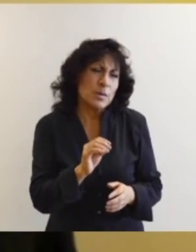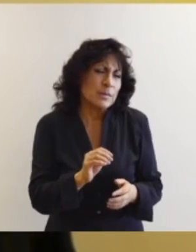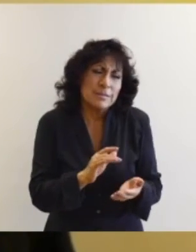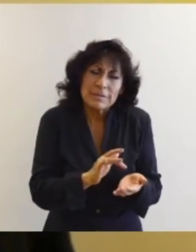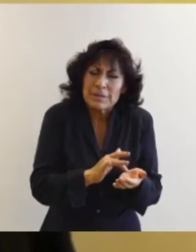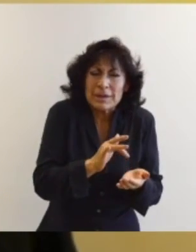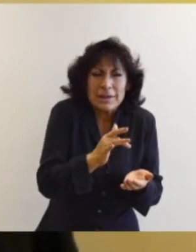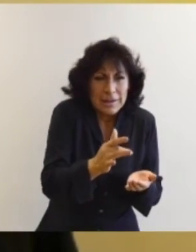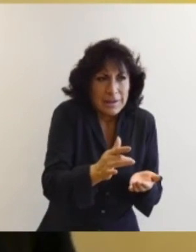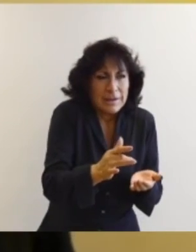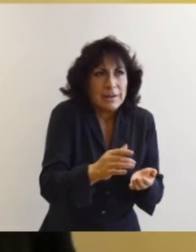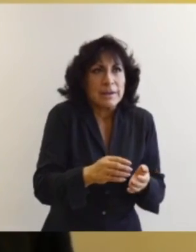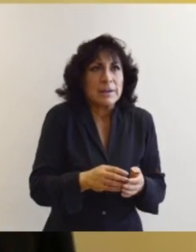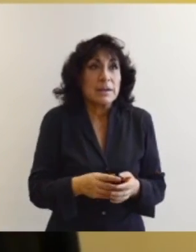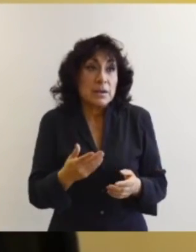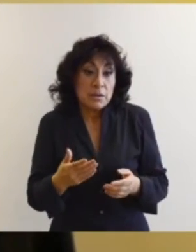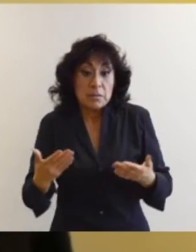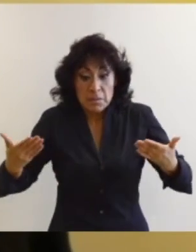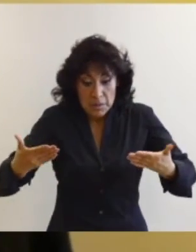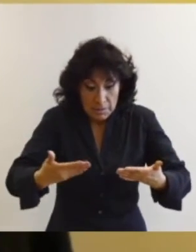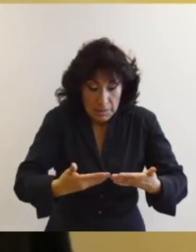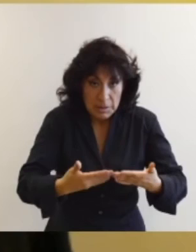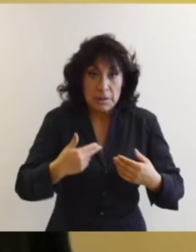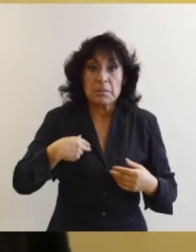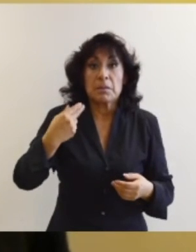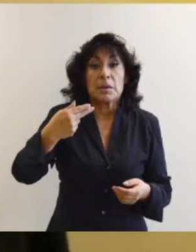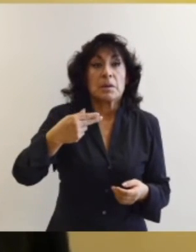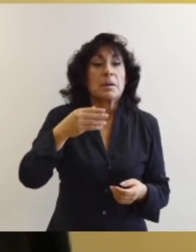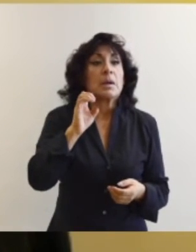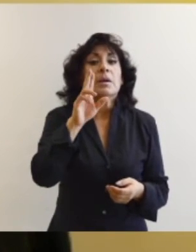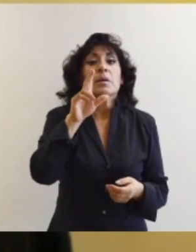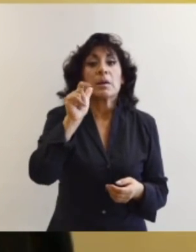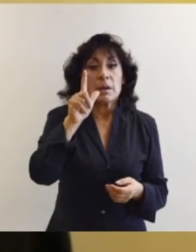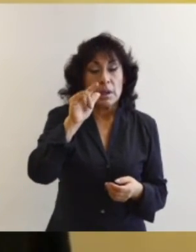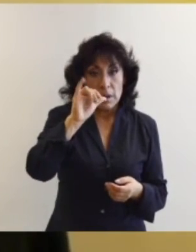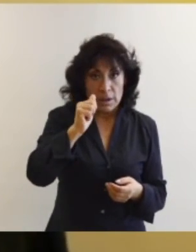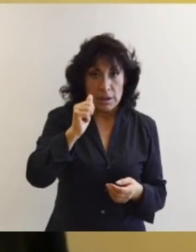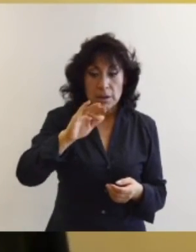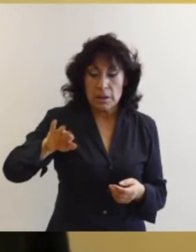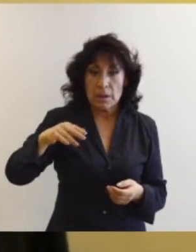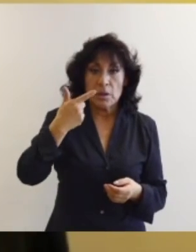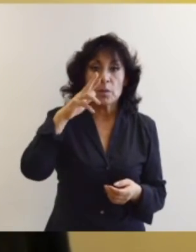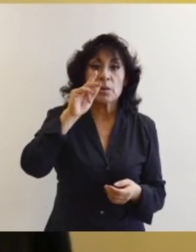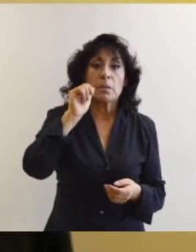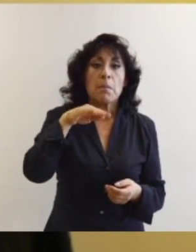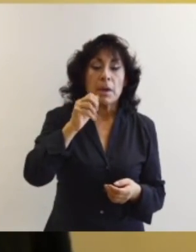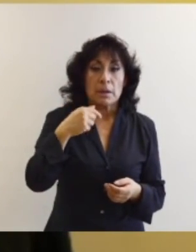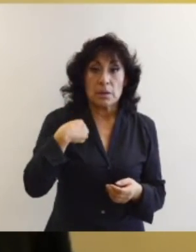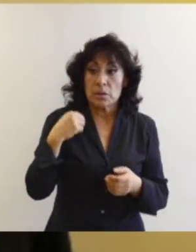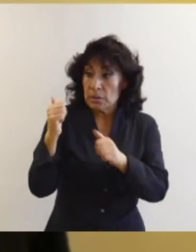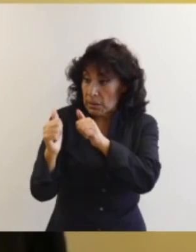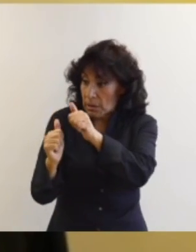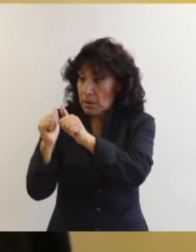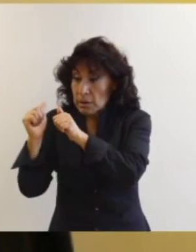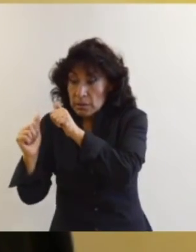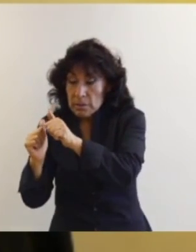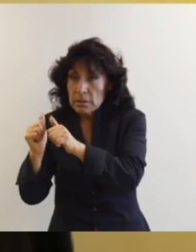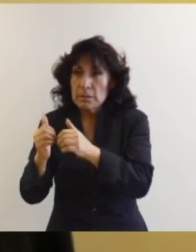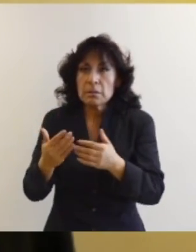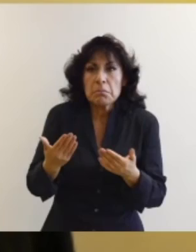No, gracias. Iba yo a presentarme. Mi nombre es Eulalia Guzmán. Soy